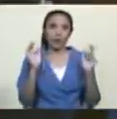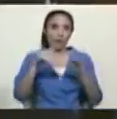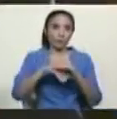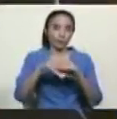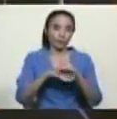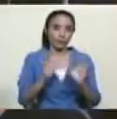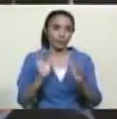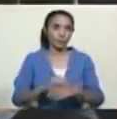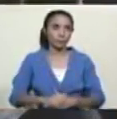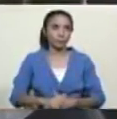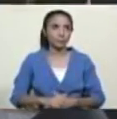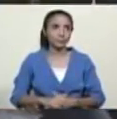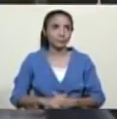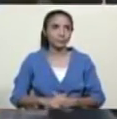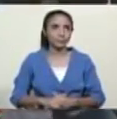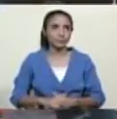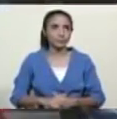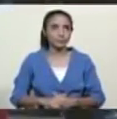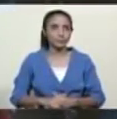Ahora les voy a decir lo siguiente.